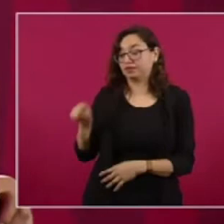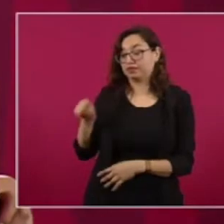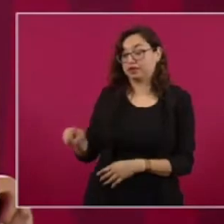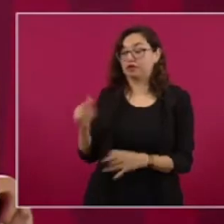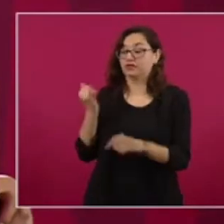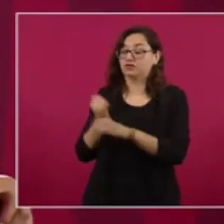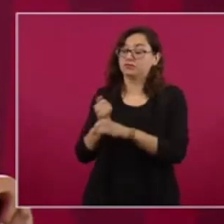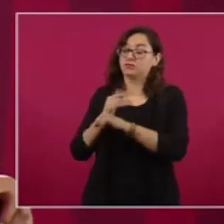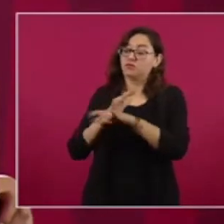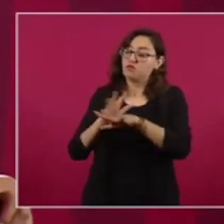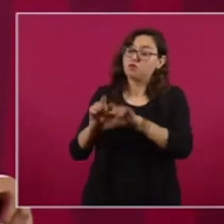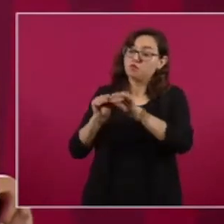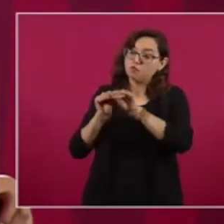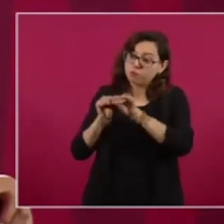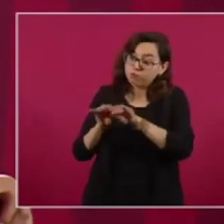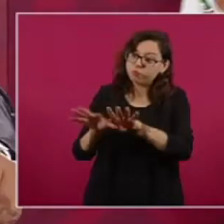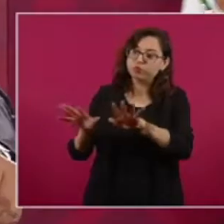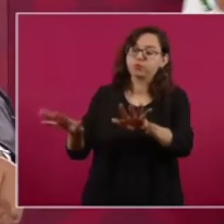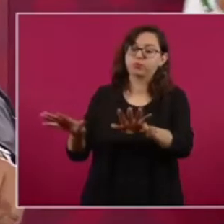violando